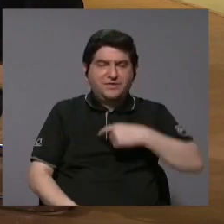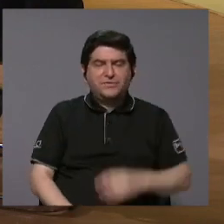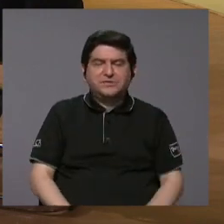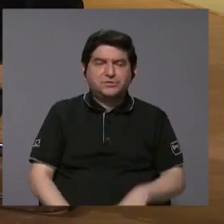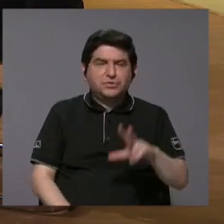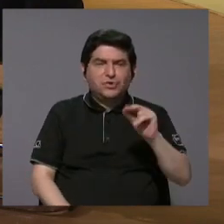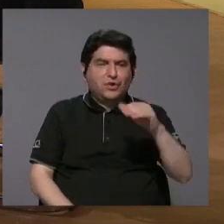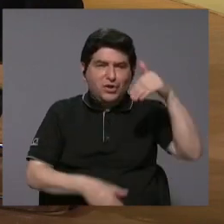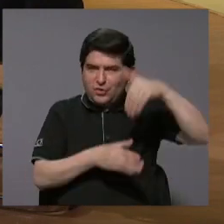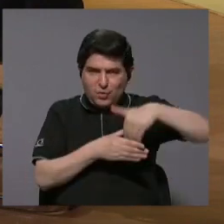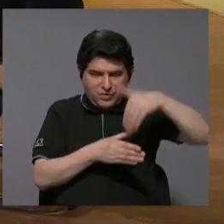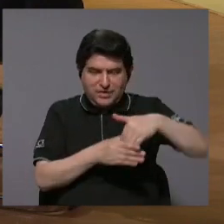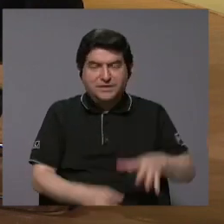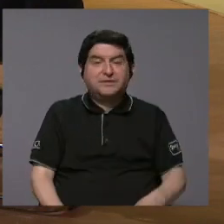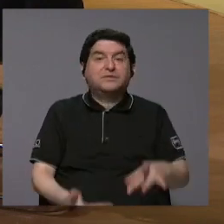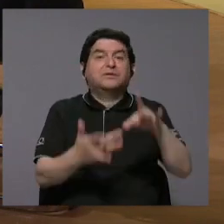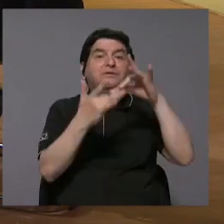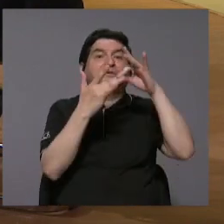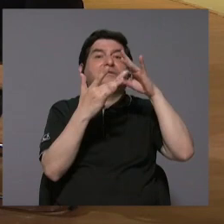en particular